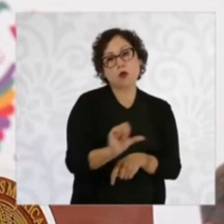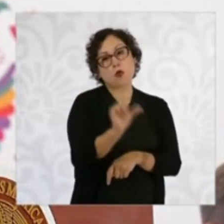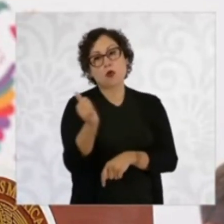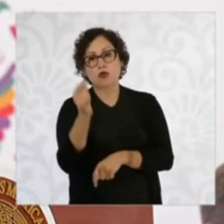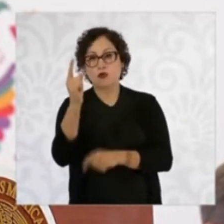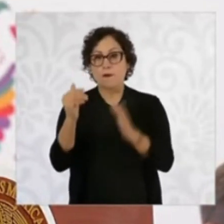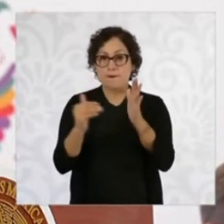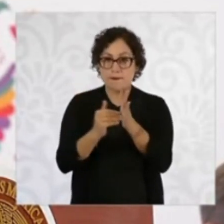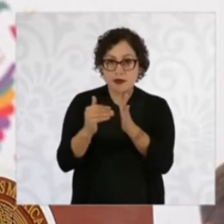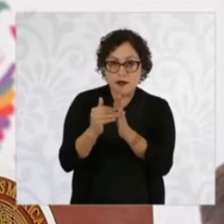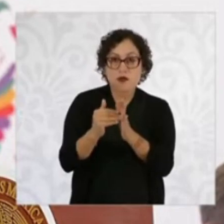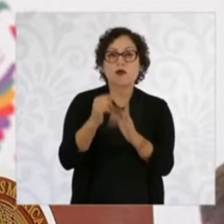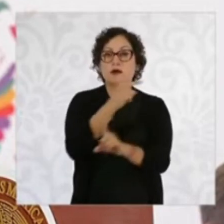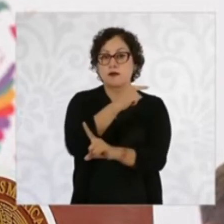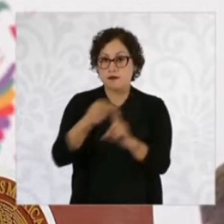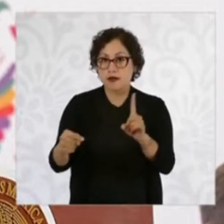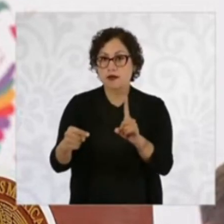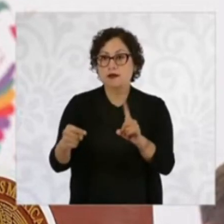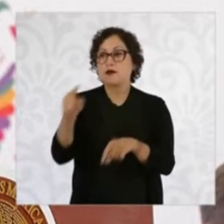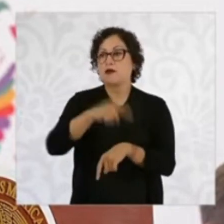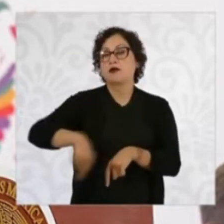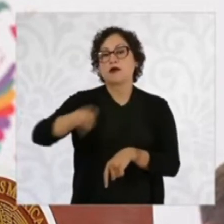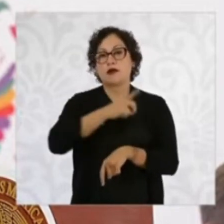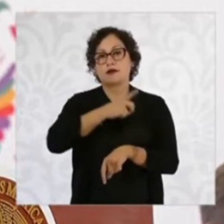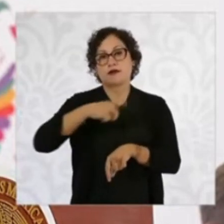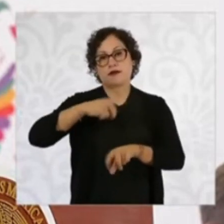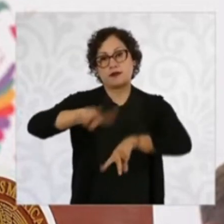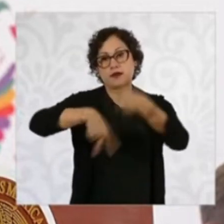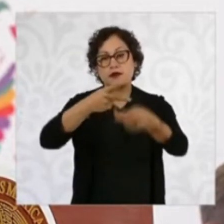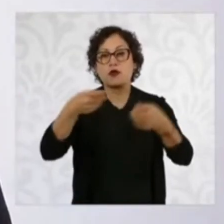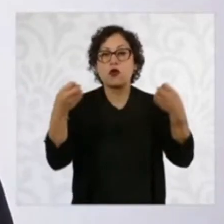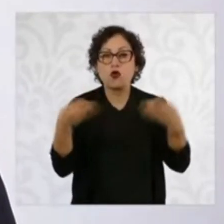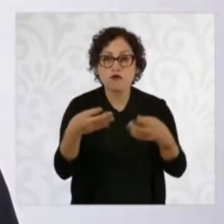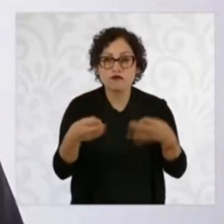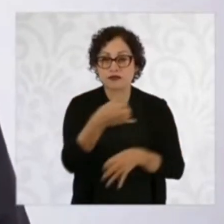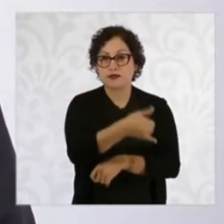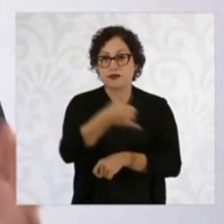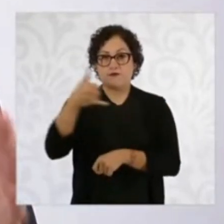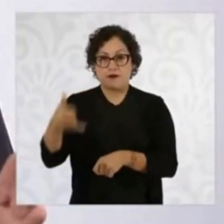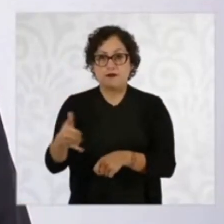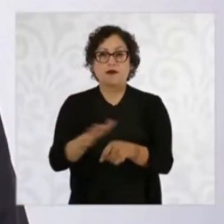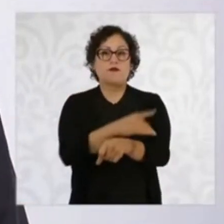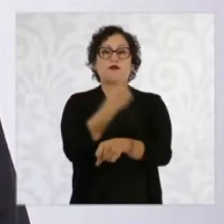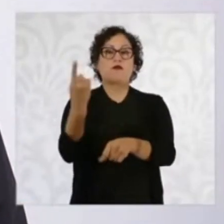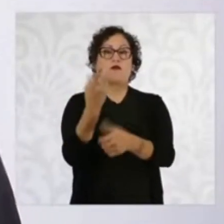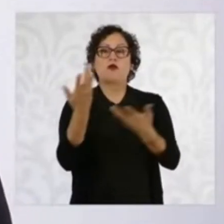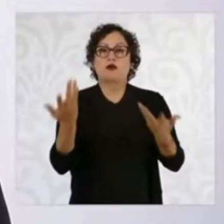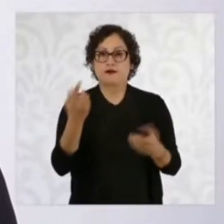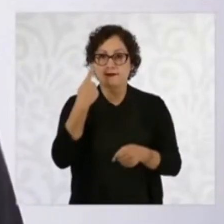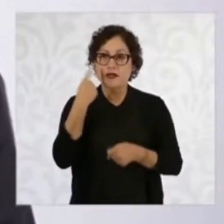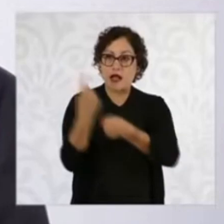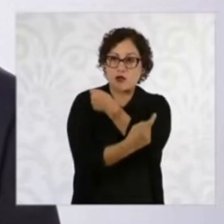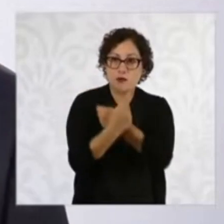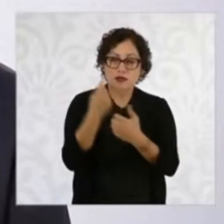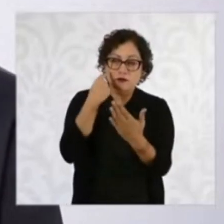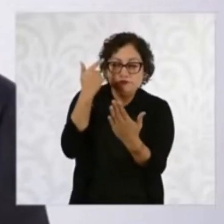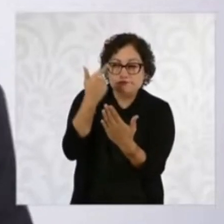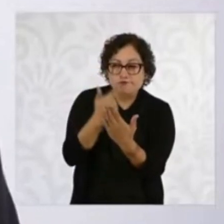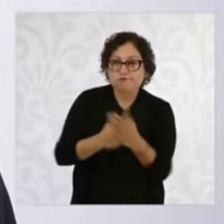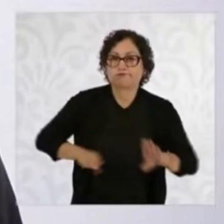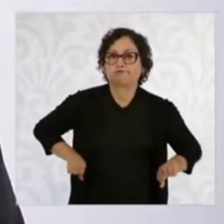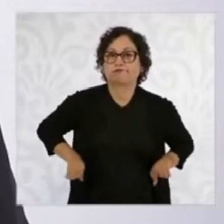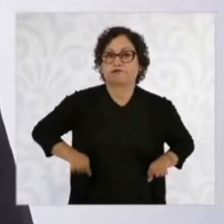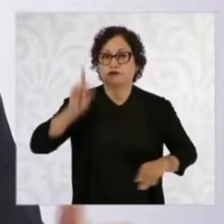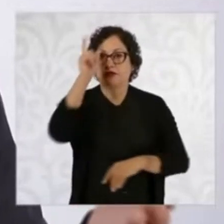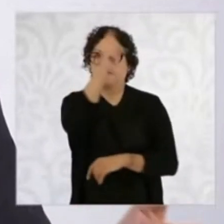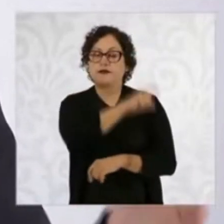millones necesitan presentarse en las oficinas del Infonavit, porque hacerlo de manera automática no es tan sencillo, sobre todo